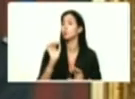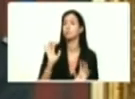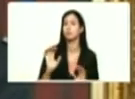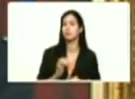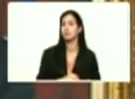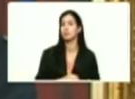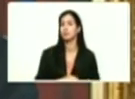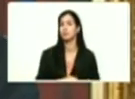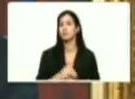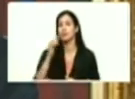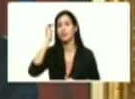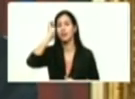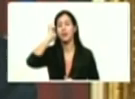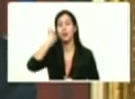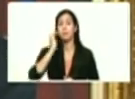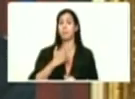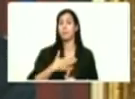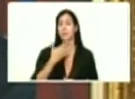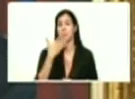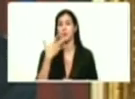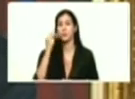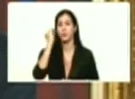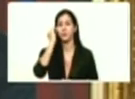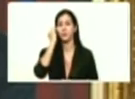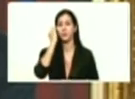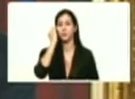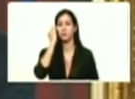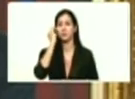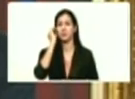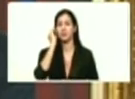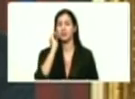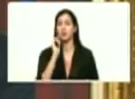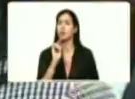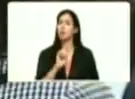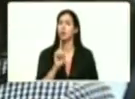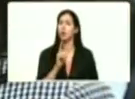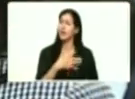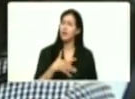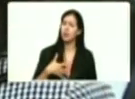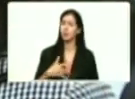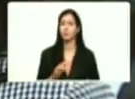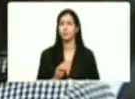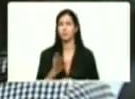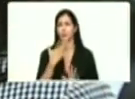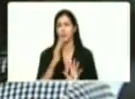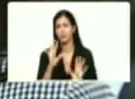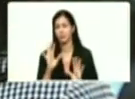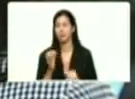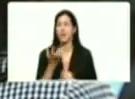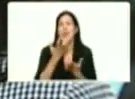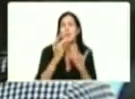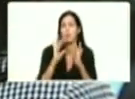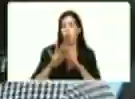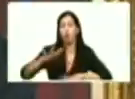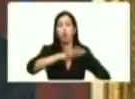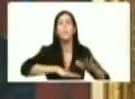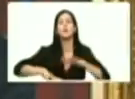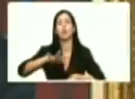para uno mejor ¿verdad? 10 son 10 no es lo que buscamos pero es un comentario un ejemplo pues